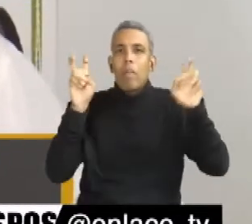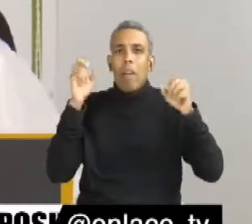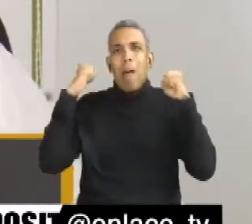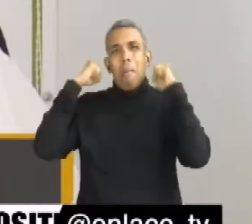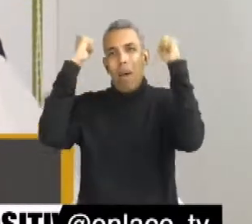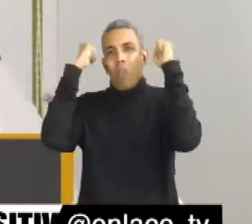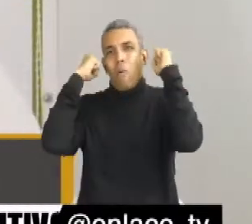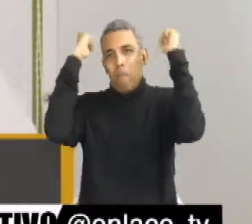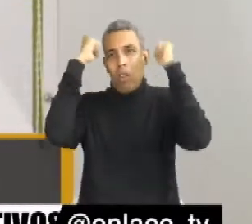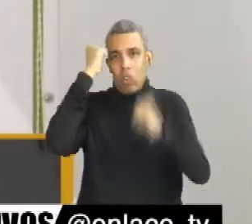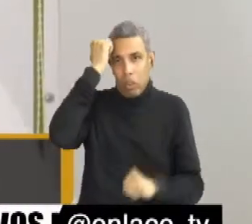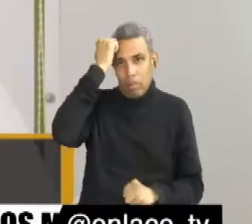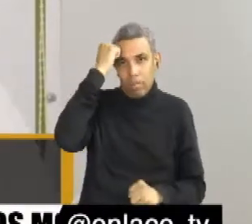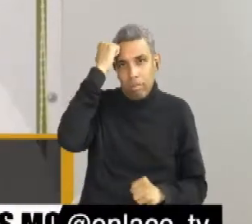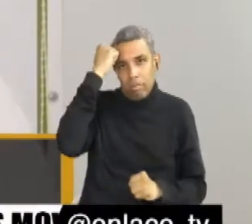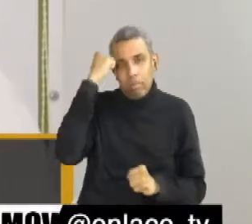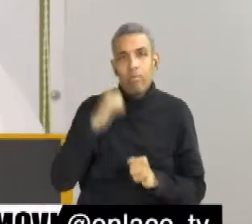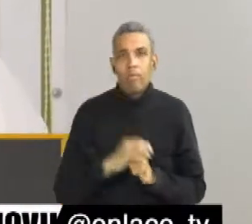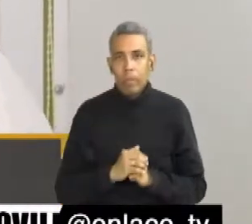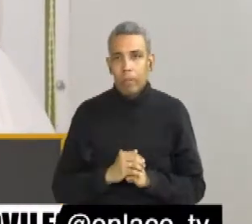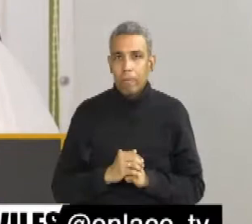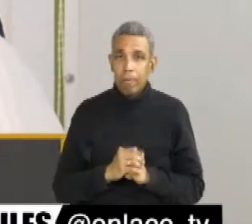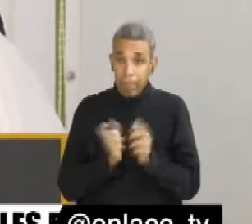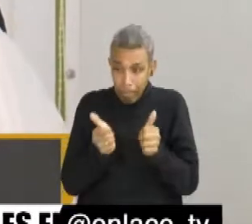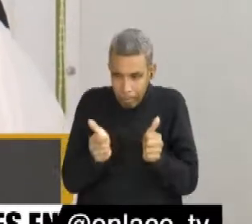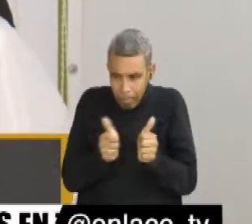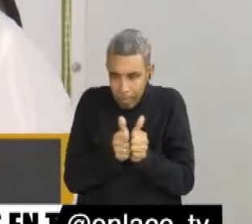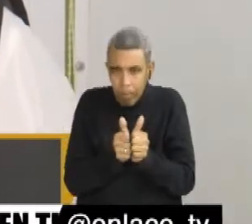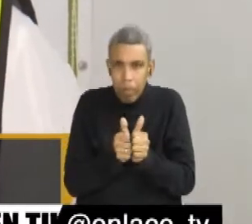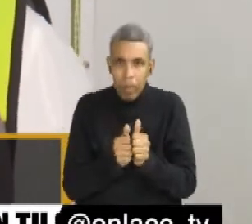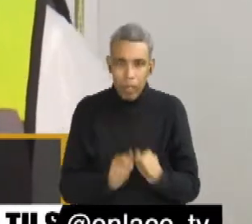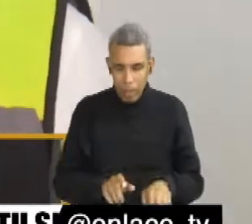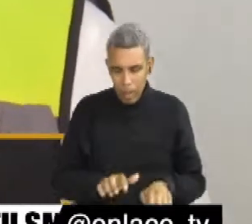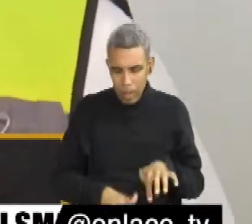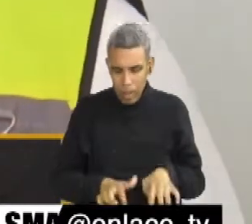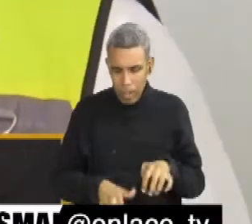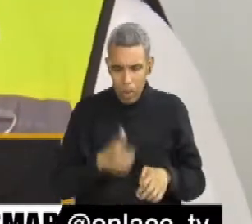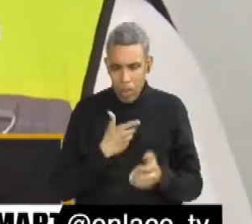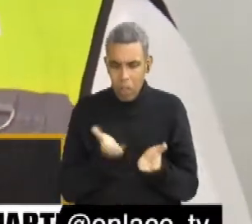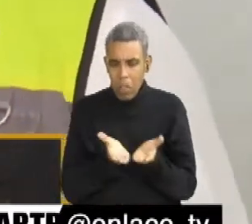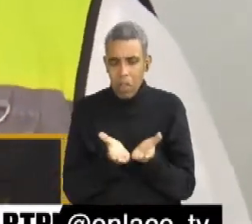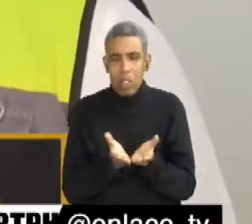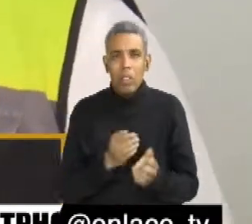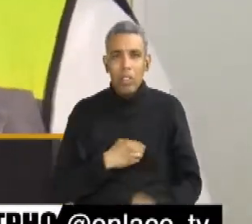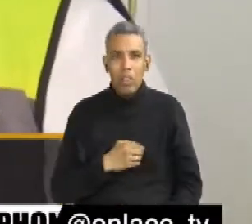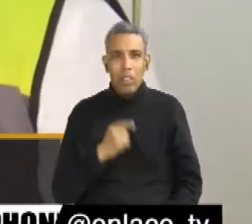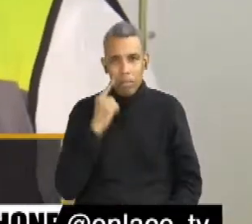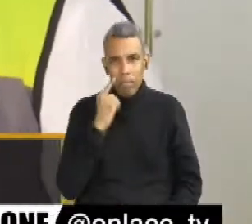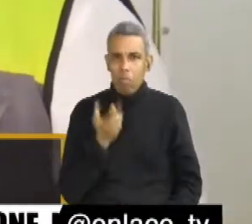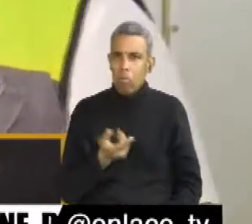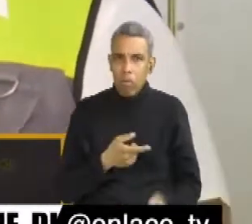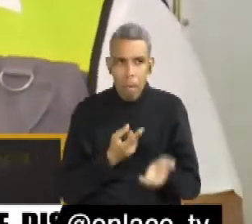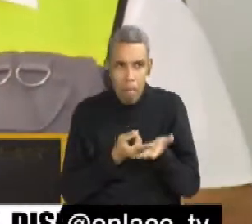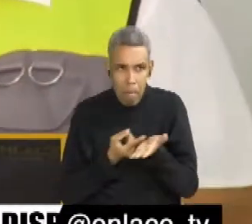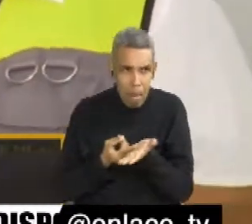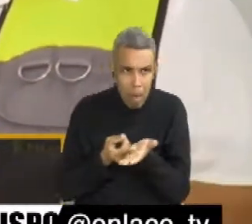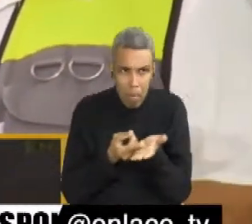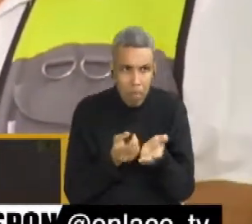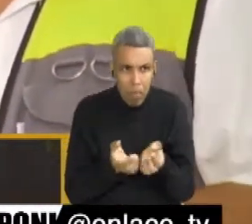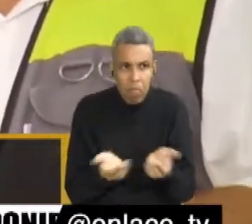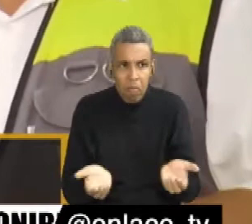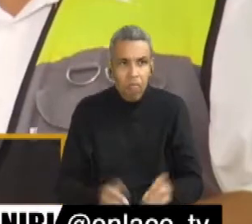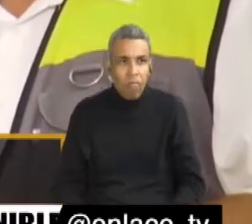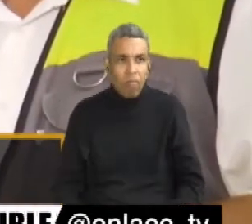paro convocado por FECODE. Nos encontramos con el secretario de Educación, Óscar Jaramillo. Señor secretario, ¿qué se ha debatido en esta plenaria? Bueno,